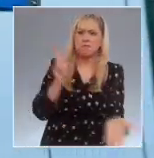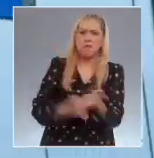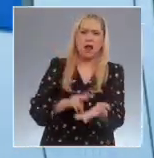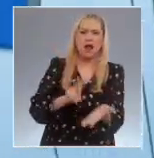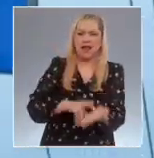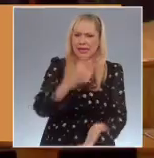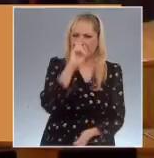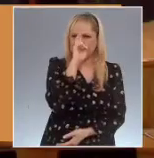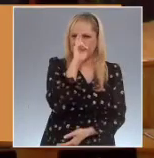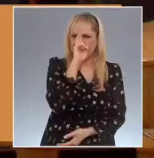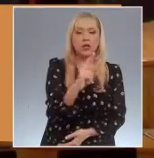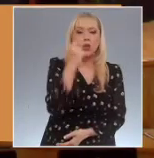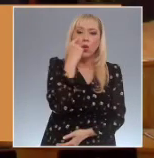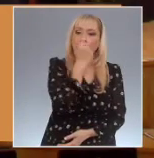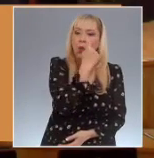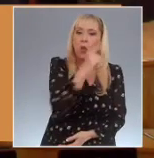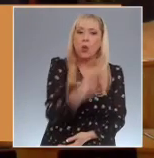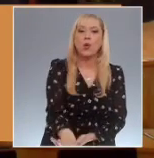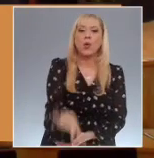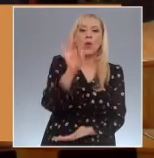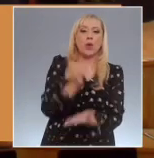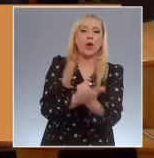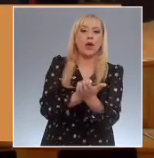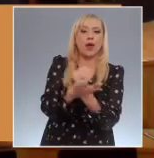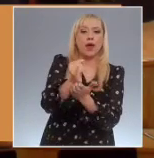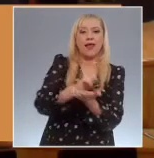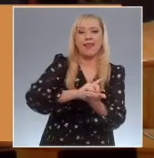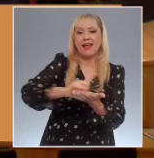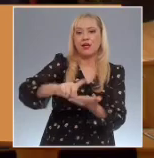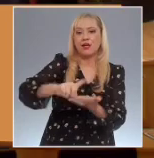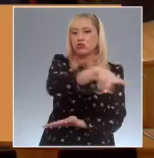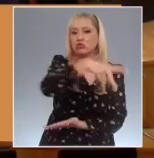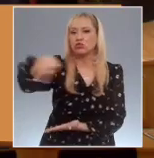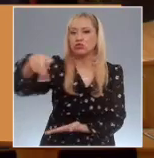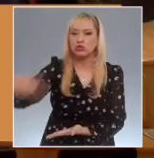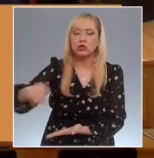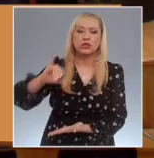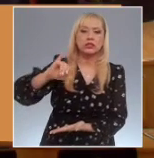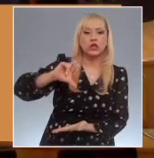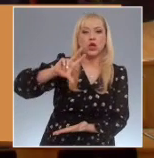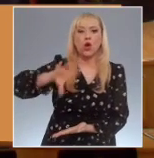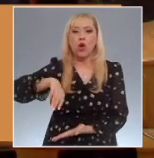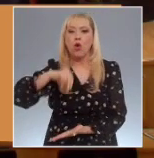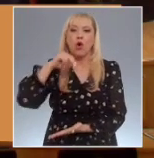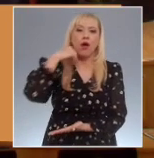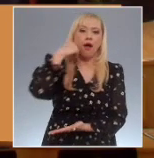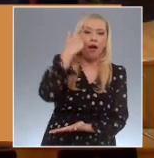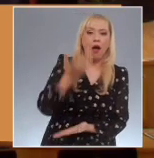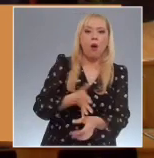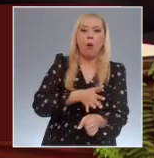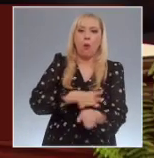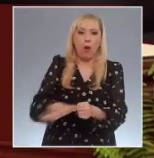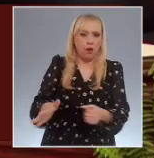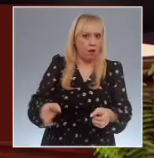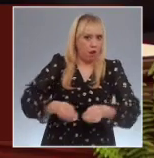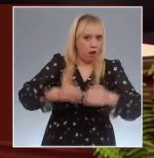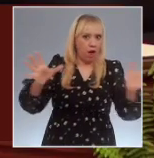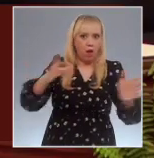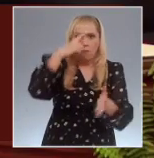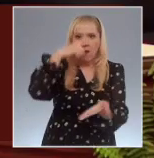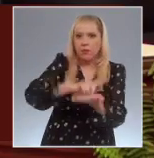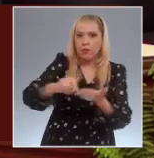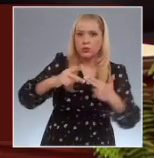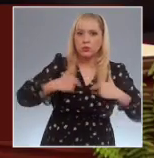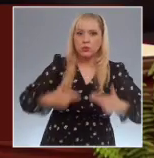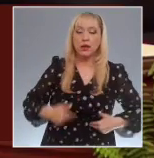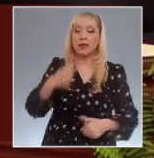derechos humanos. Así lo señaló Sergio García Ramírez, investigador emérito de la UNAM y expresidente de la Corte Interamericana